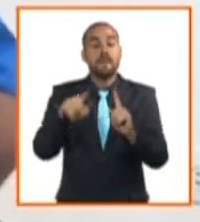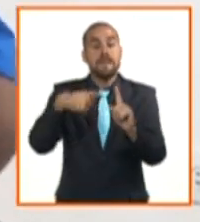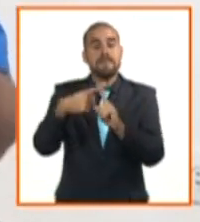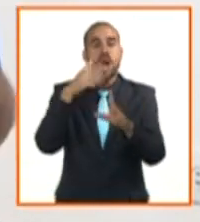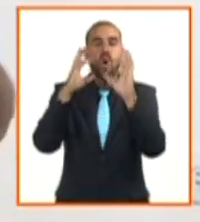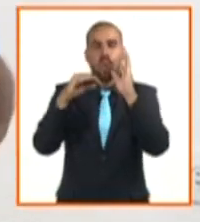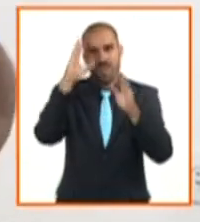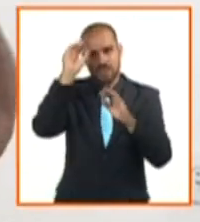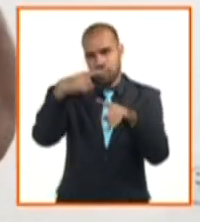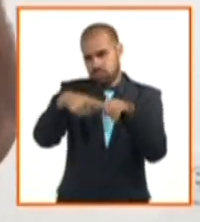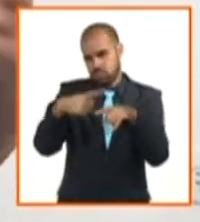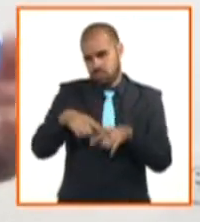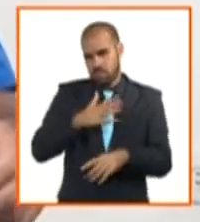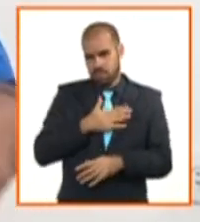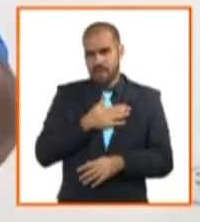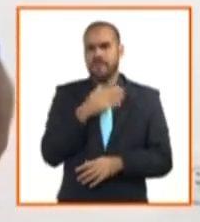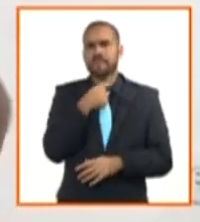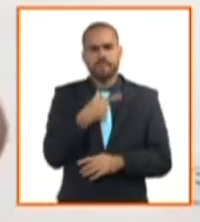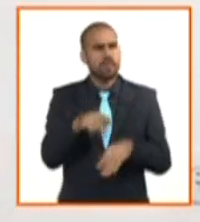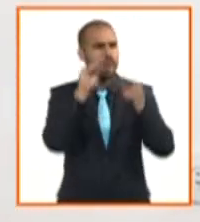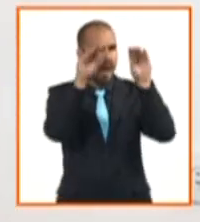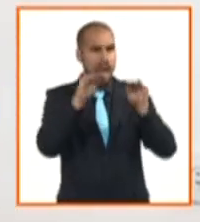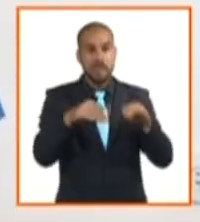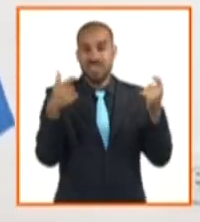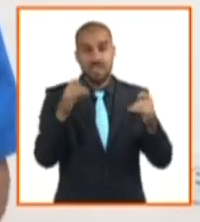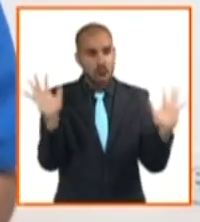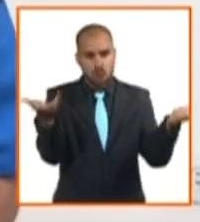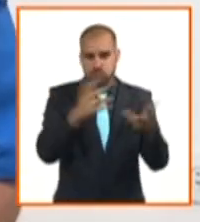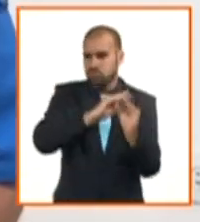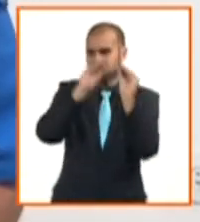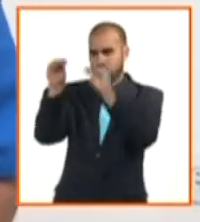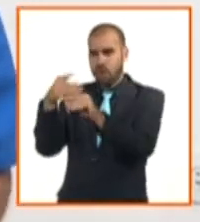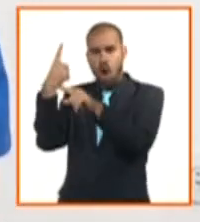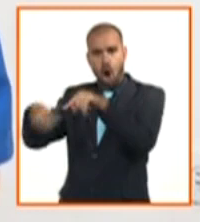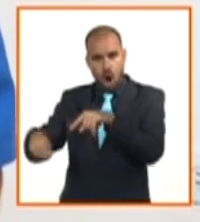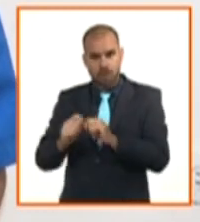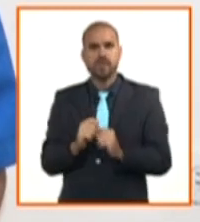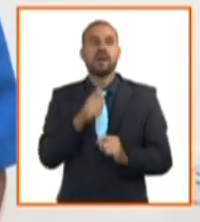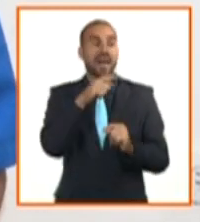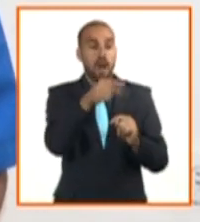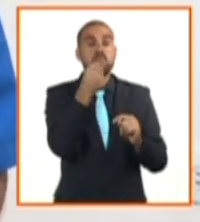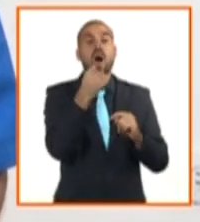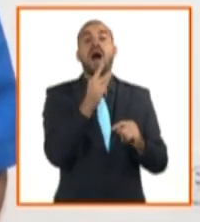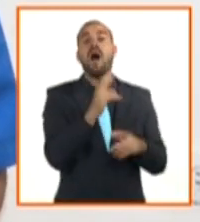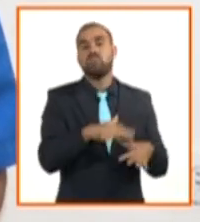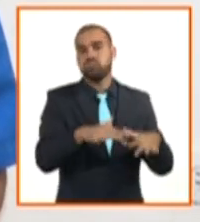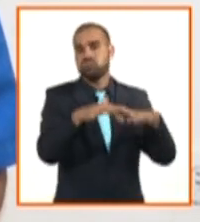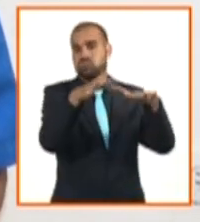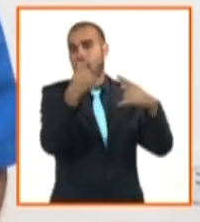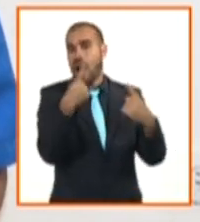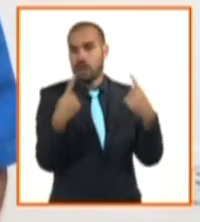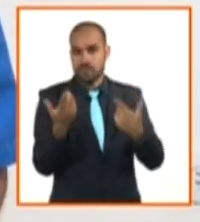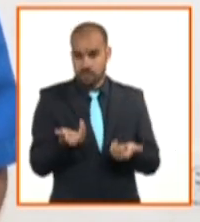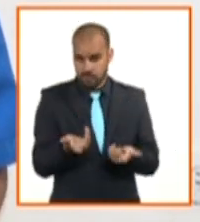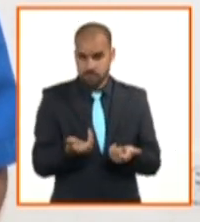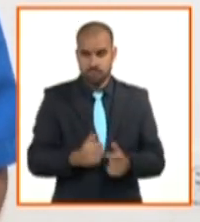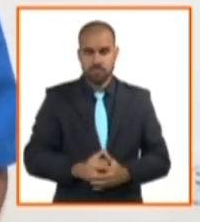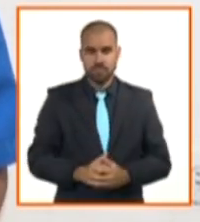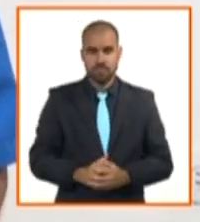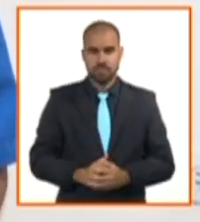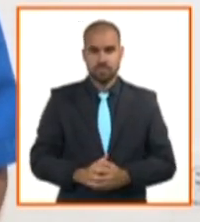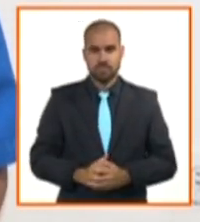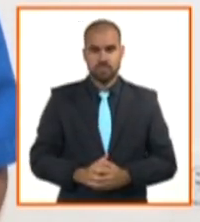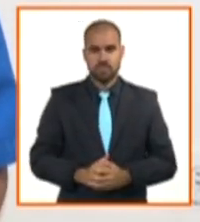cualquier el almacén que haya que evacuar cualquier medio de zonas de inundación haya que preservar incluyendo los bienes